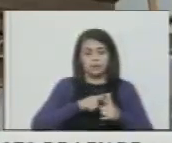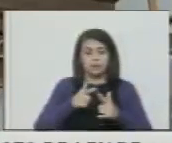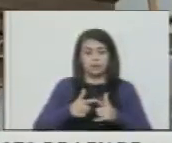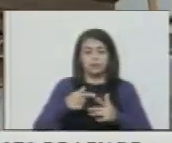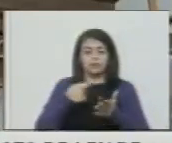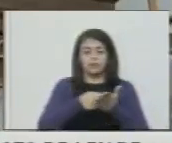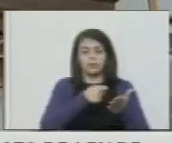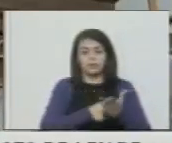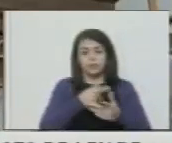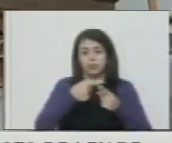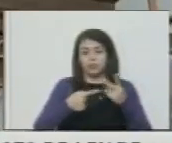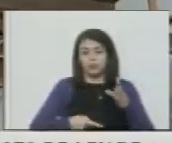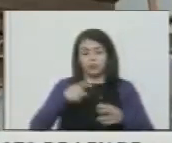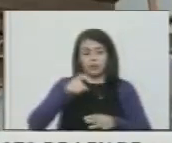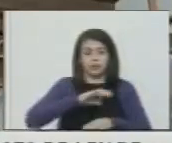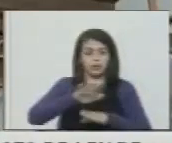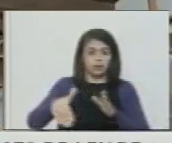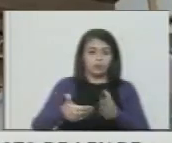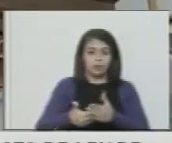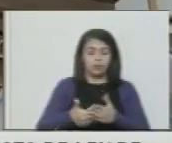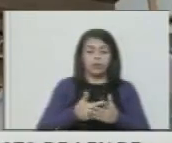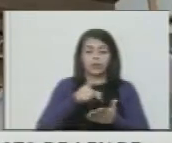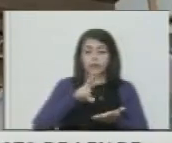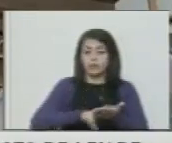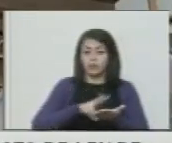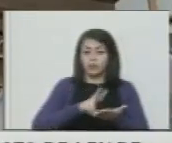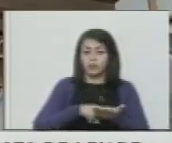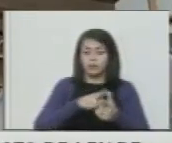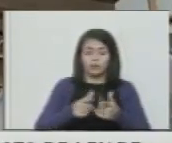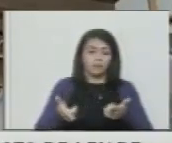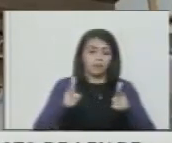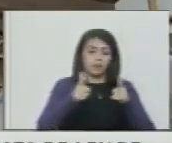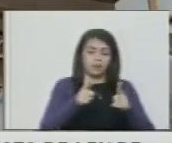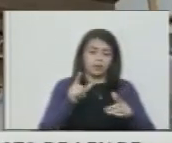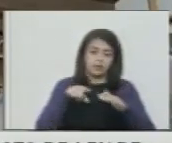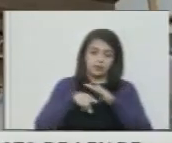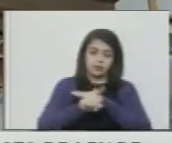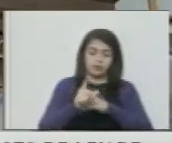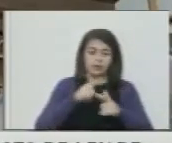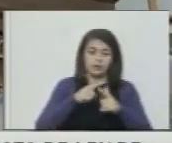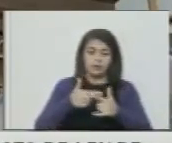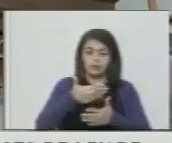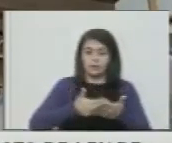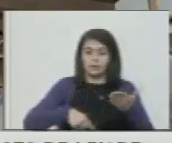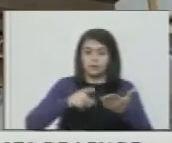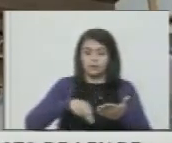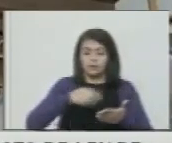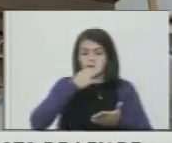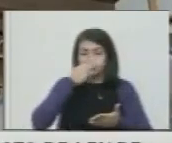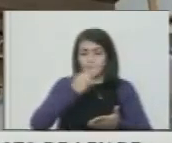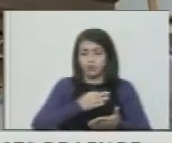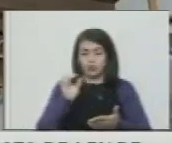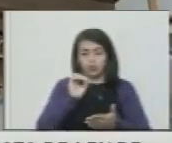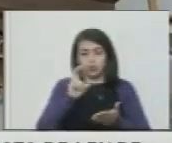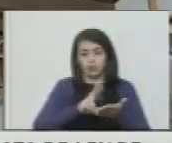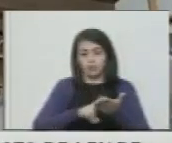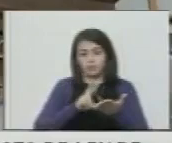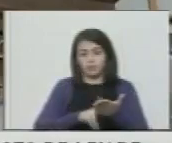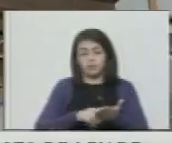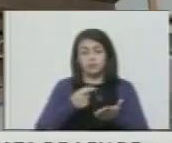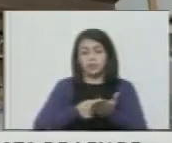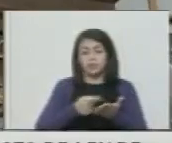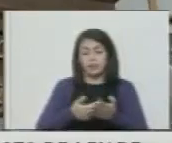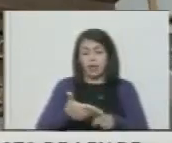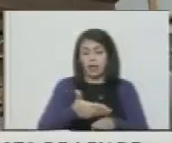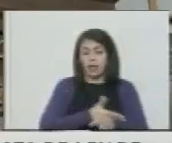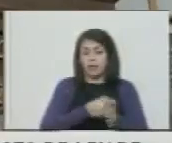social las tarifas y condiciones para todo el mercado asegurador que permitan el acceso a los contratos de seguro o de